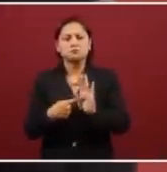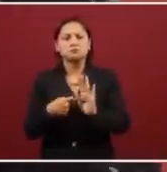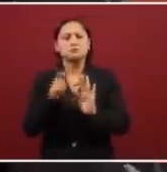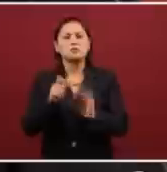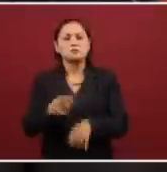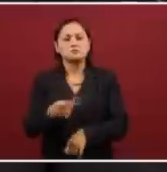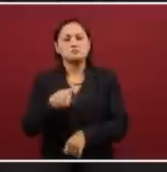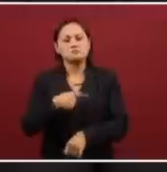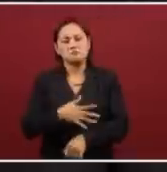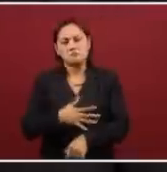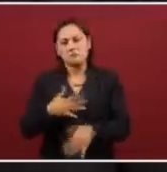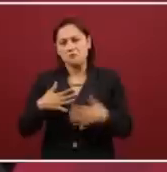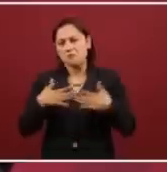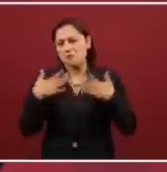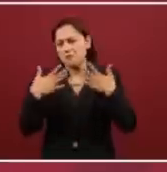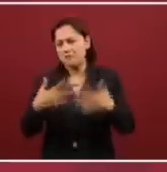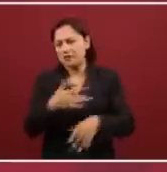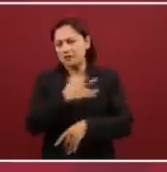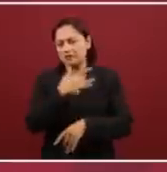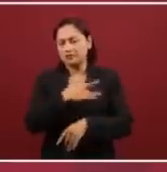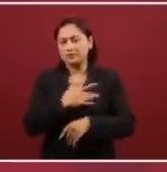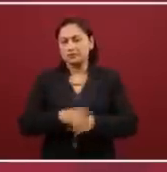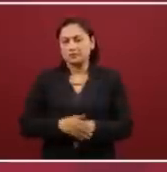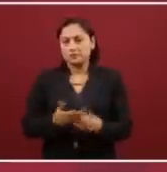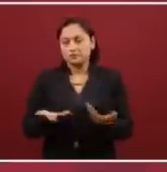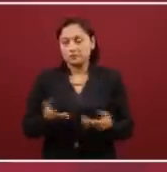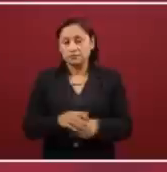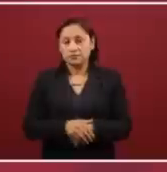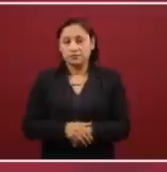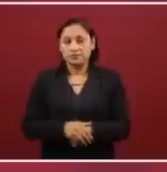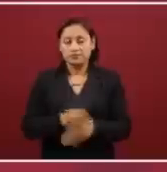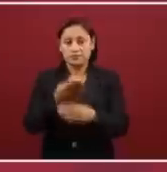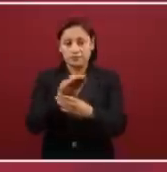Los bancos no